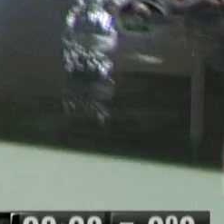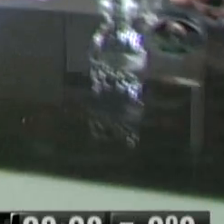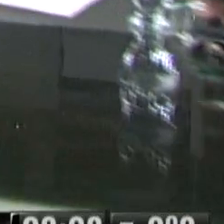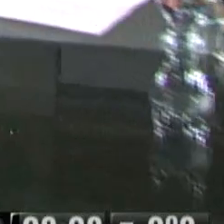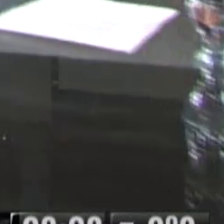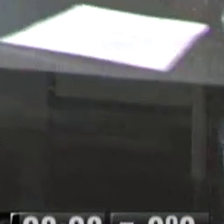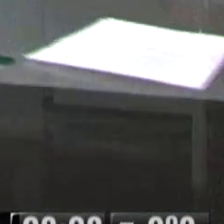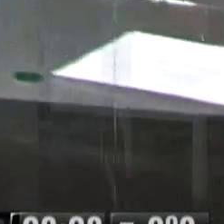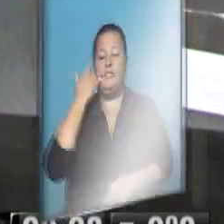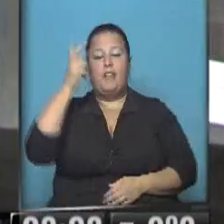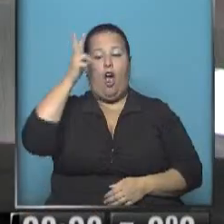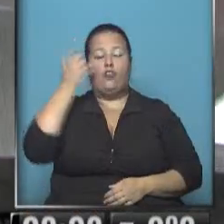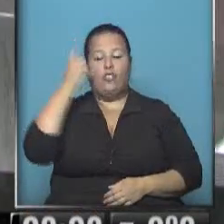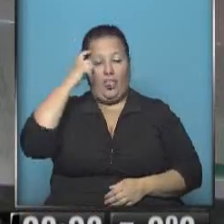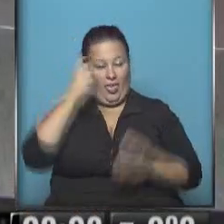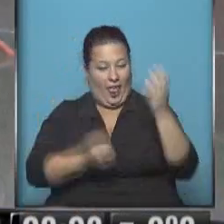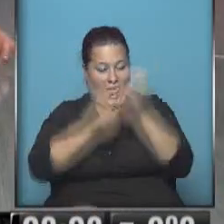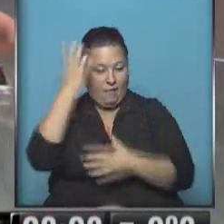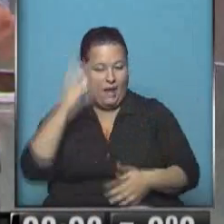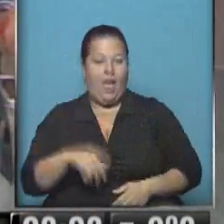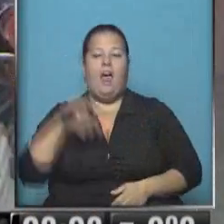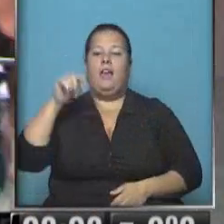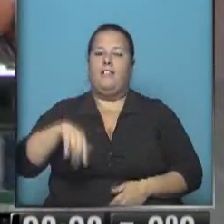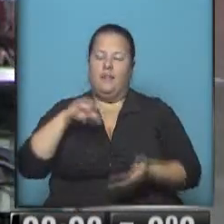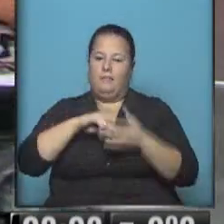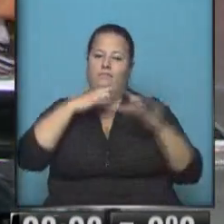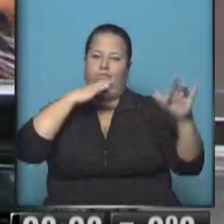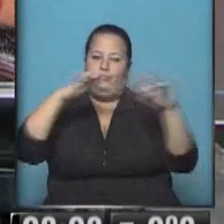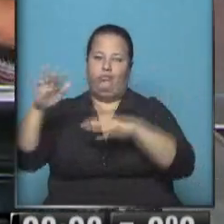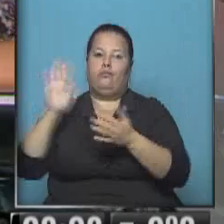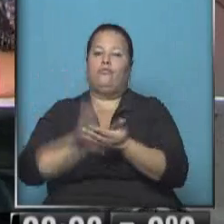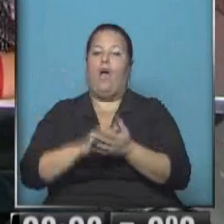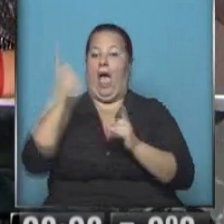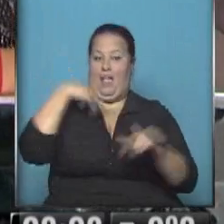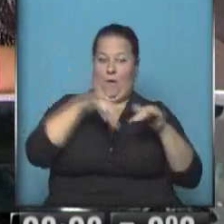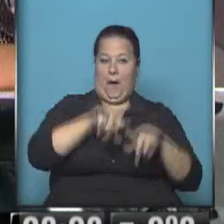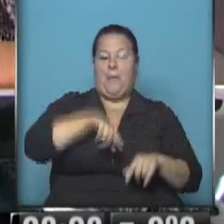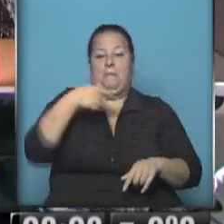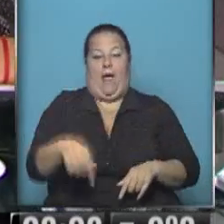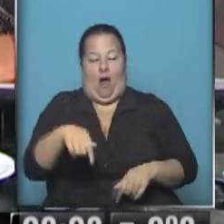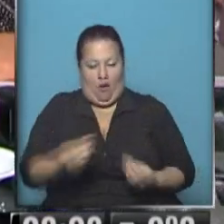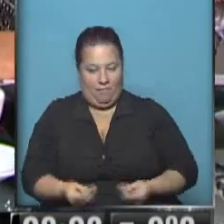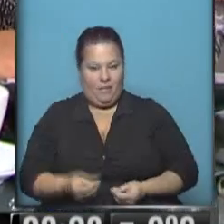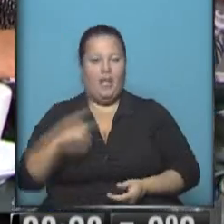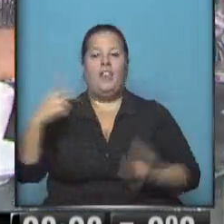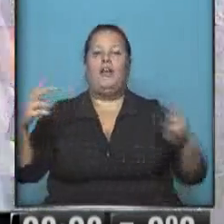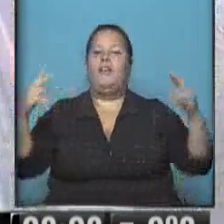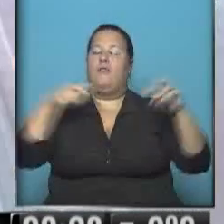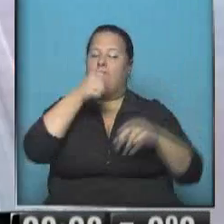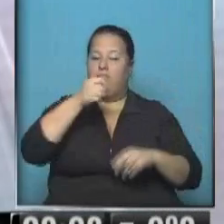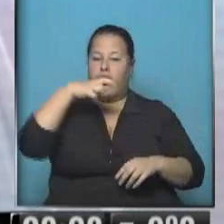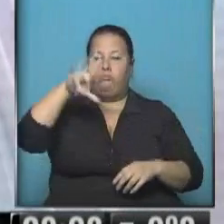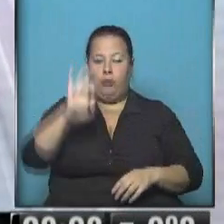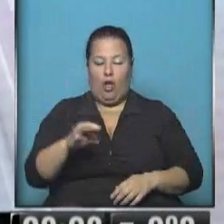ocho minutos bastaron de las ocho de la mañana y siguen las repercusiones el día después de las elecciones en la ciudad encuentro del probó con la prensa